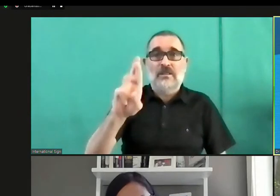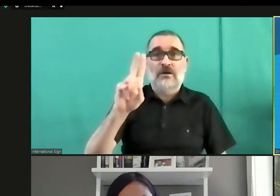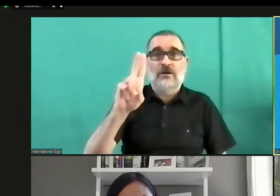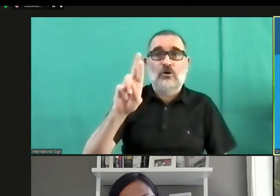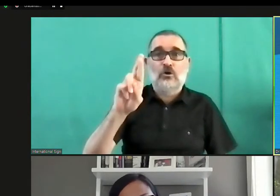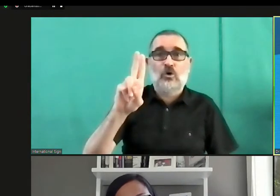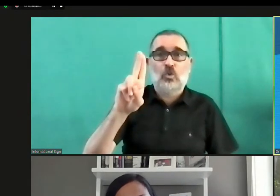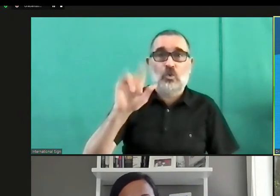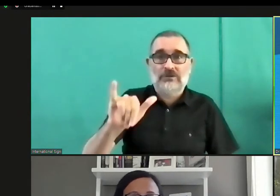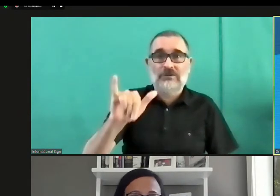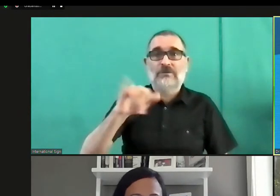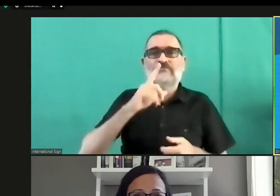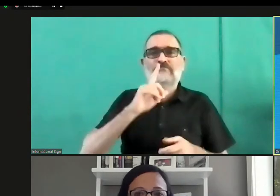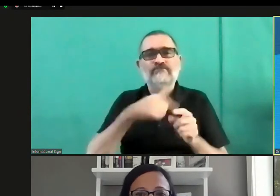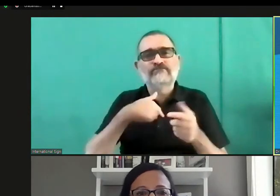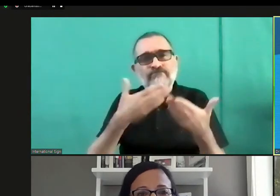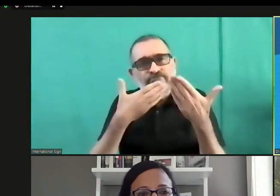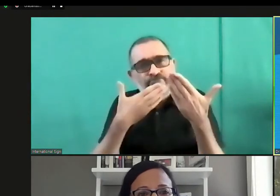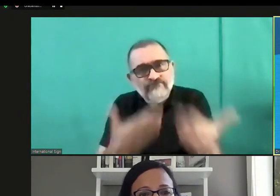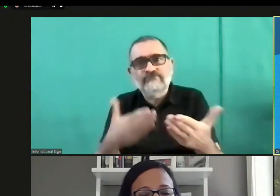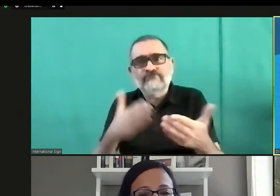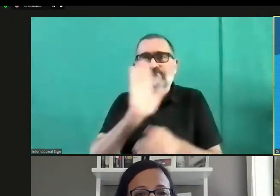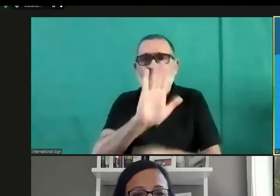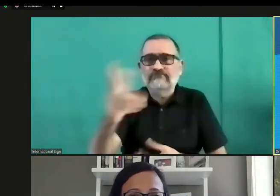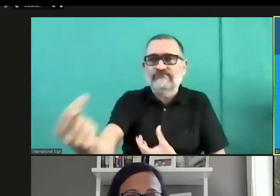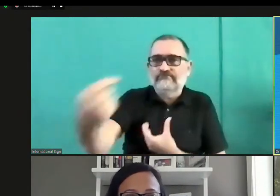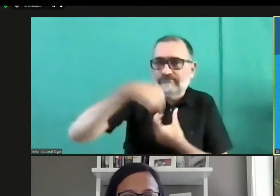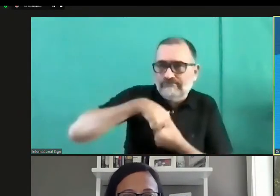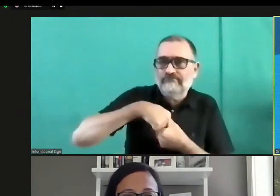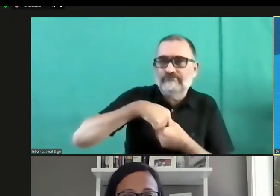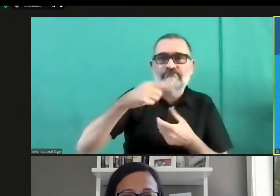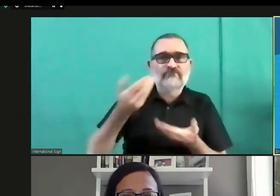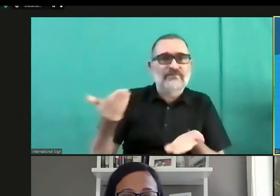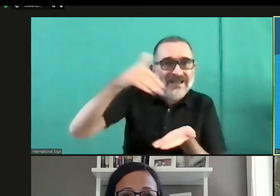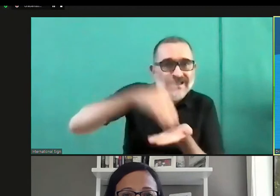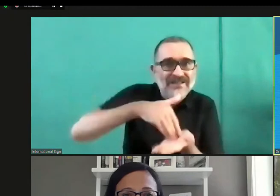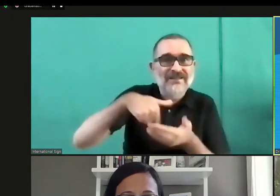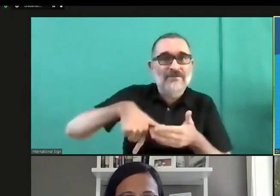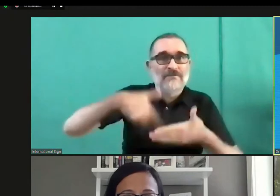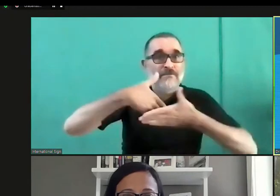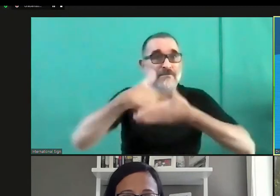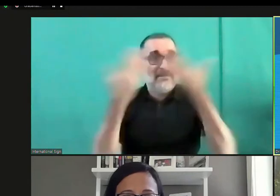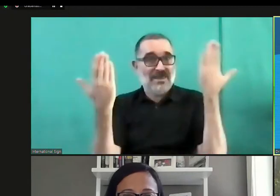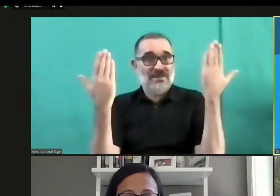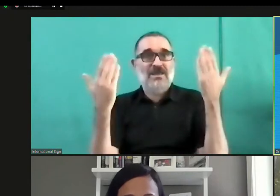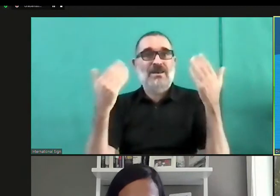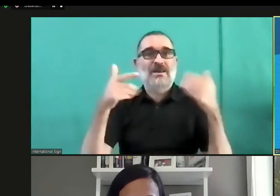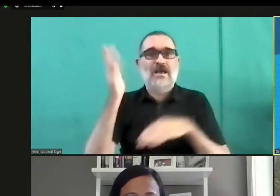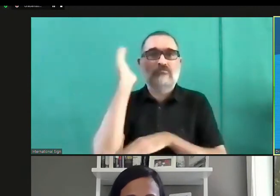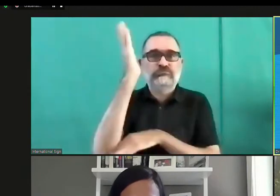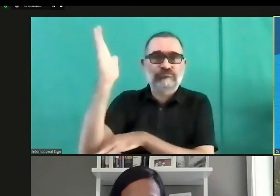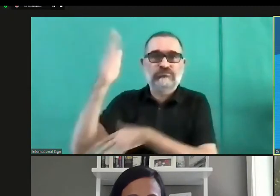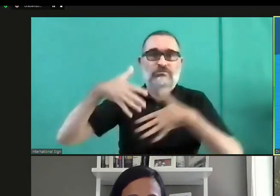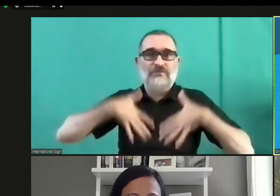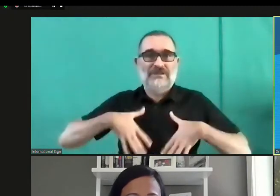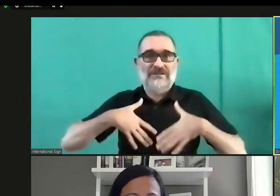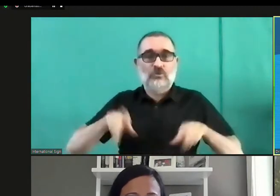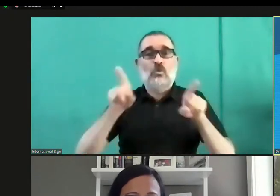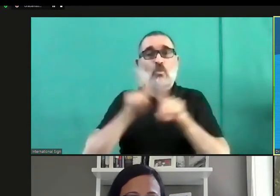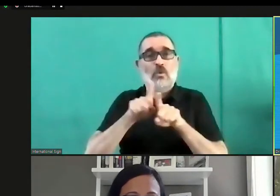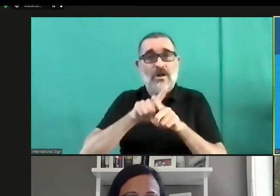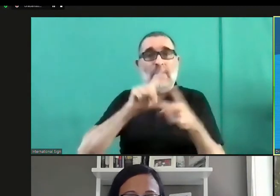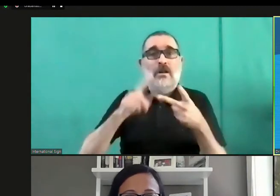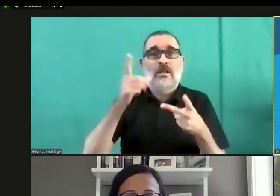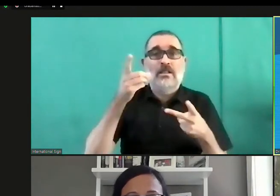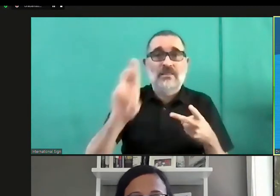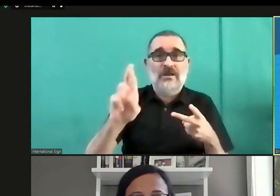a compartir en nuestro portal de la opc esta presentación las grabaciones que hemos hecho